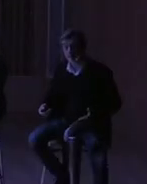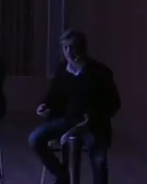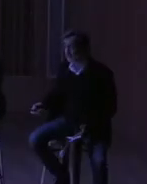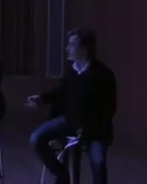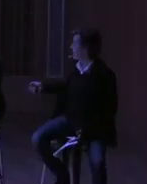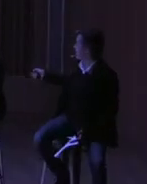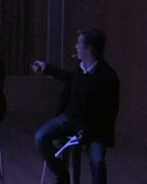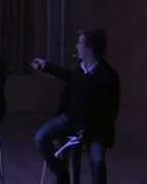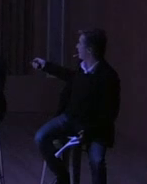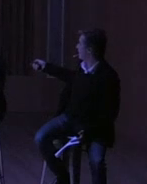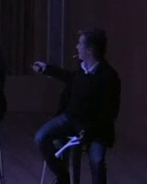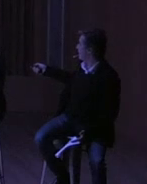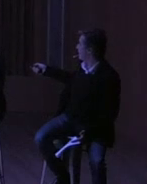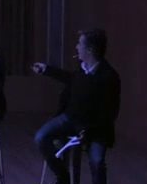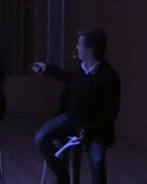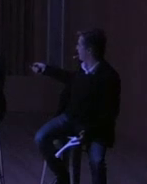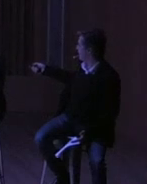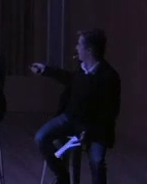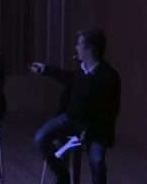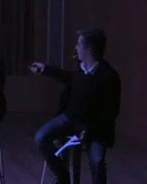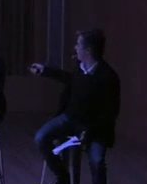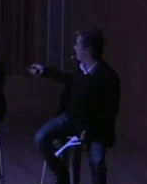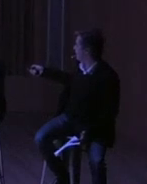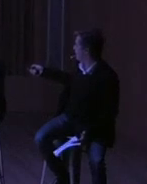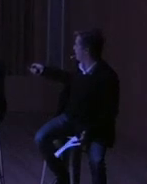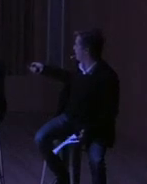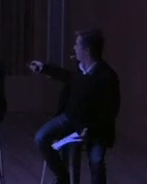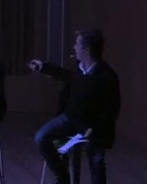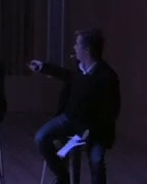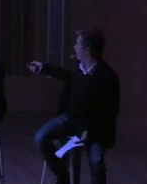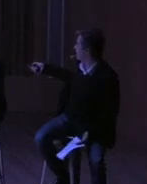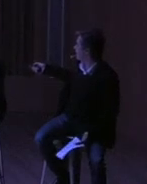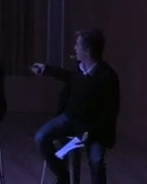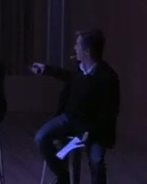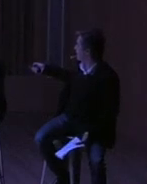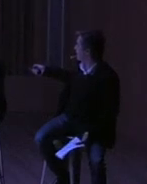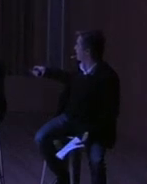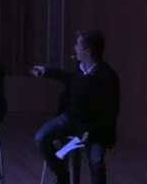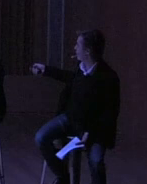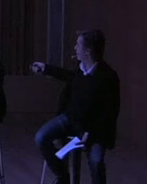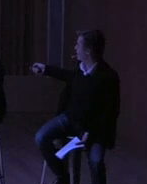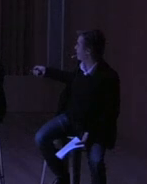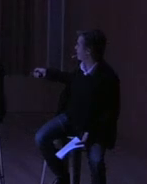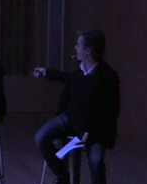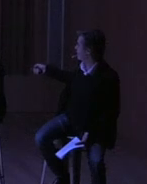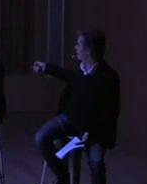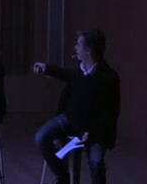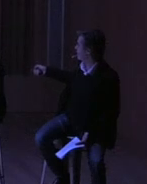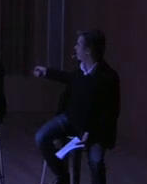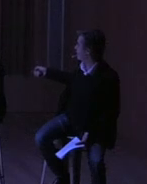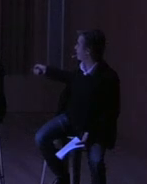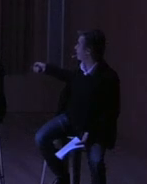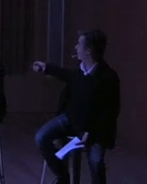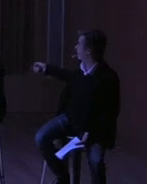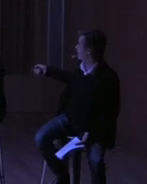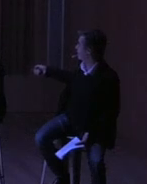de movilidad de tal manera que el peatón y el vianán esté permanentemente claro en qué espacios de circulación